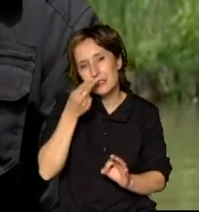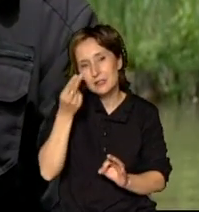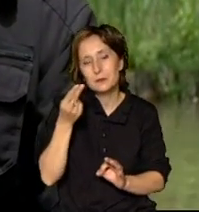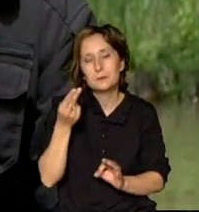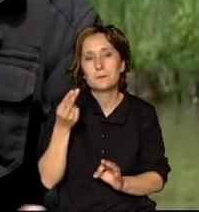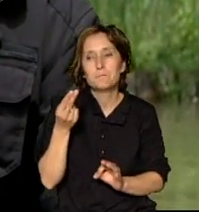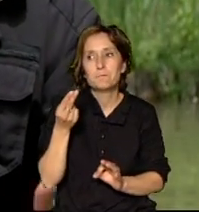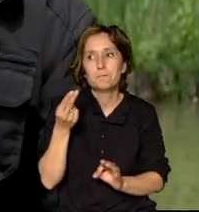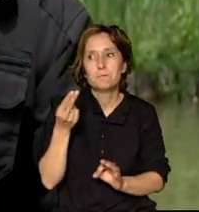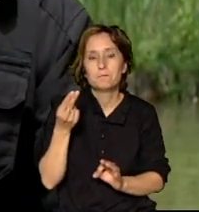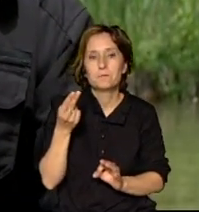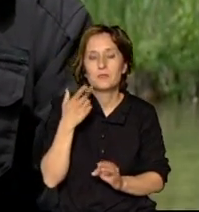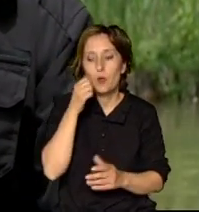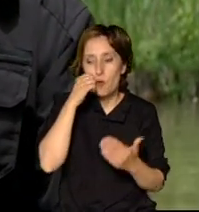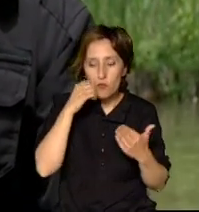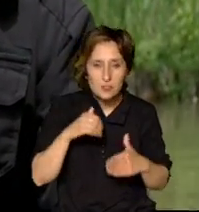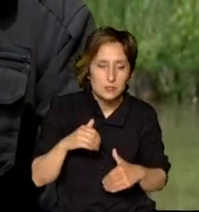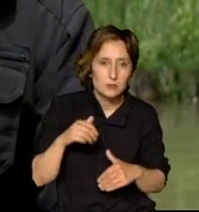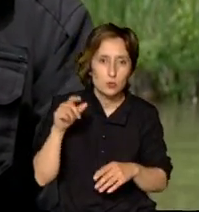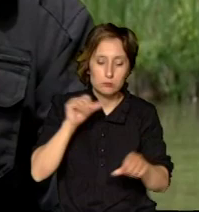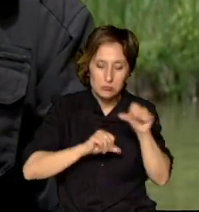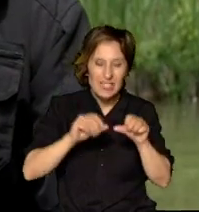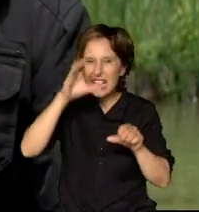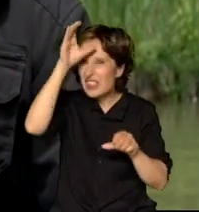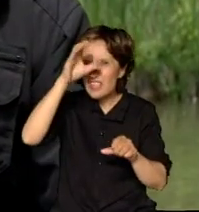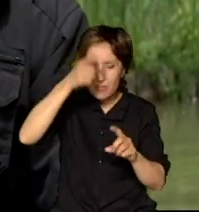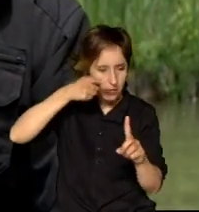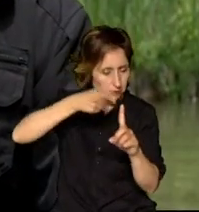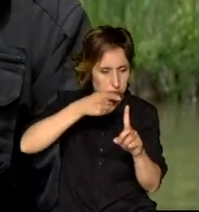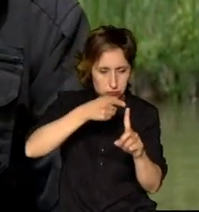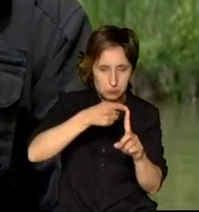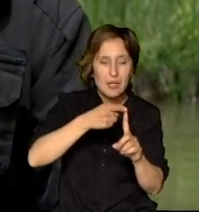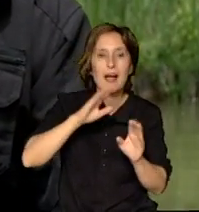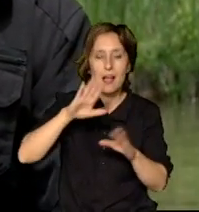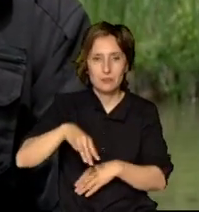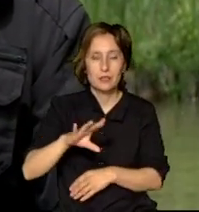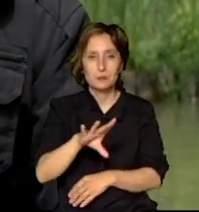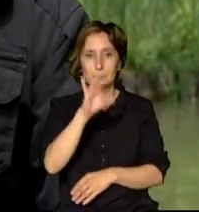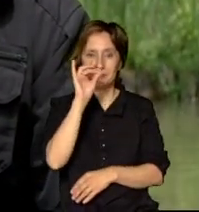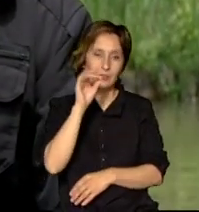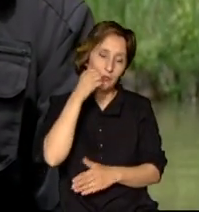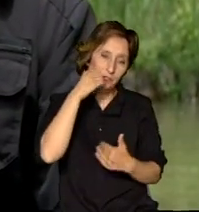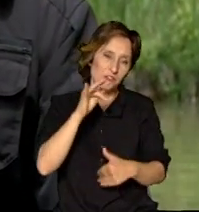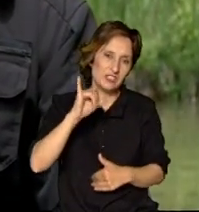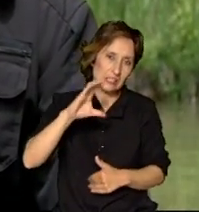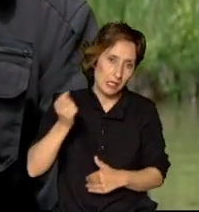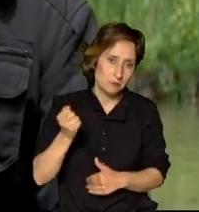interés, no solo por la física, sino en general por la ciencia. Bueno, al final me decanté por la física.